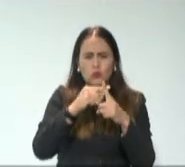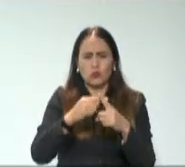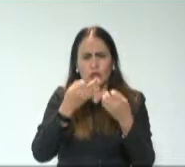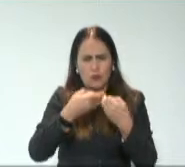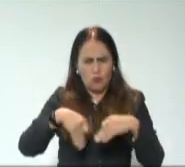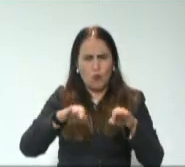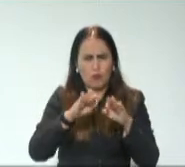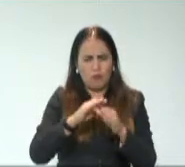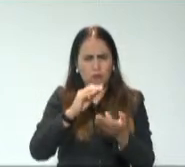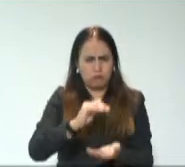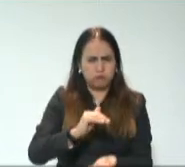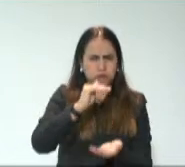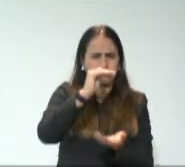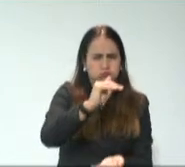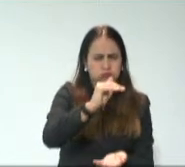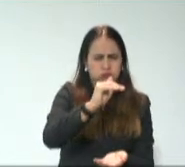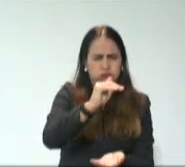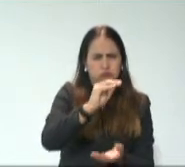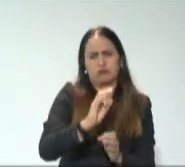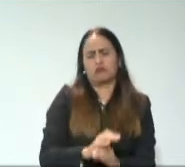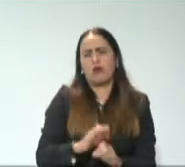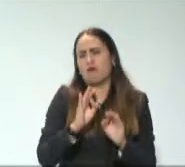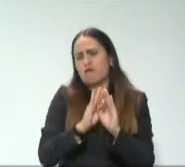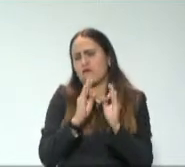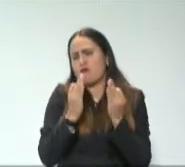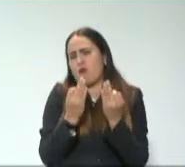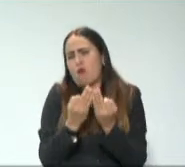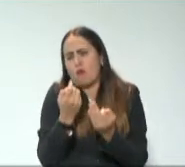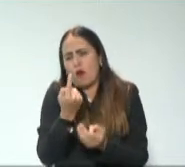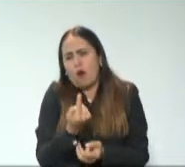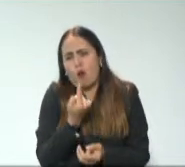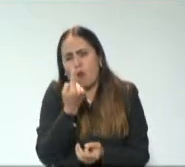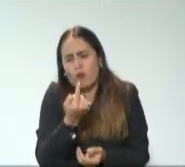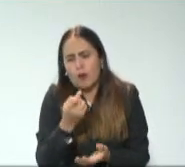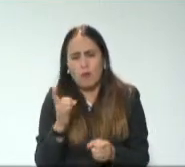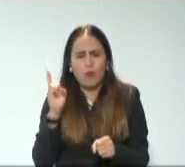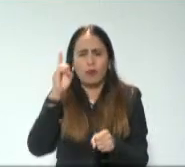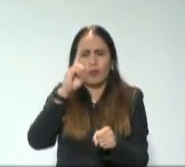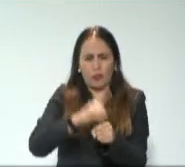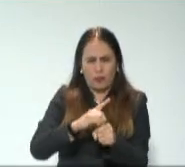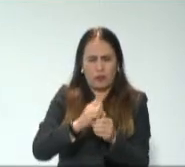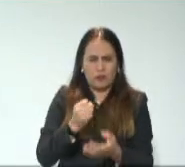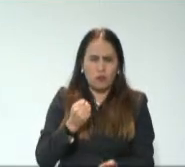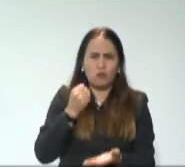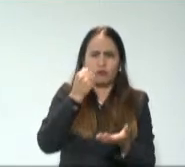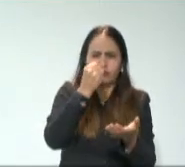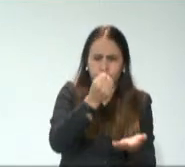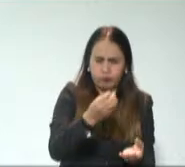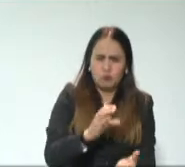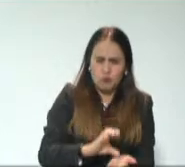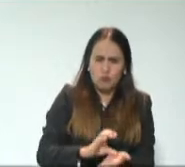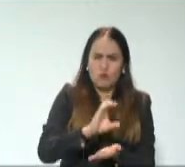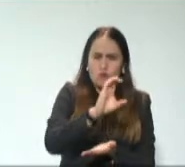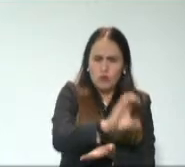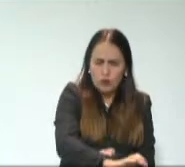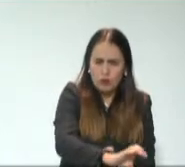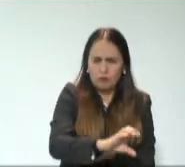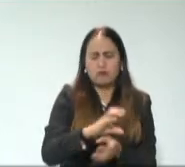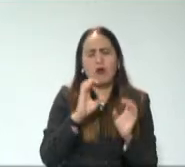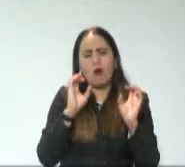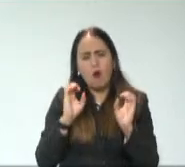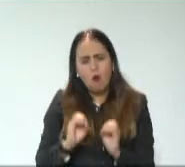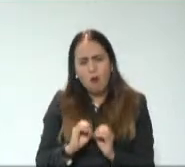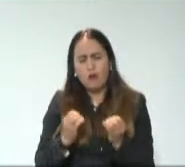bajo cierta modalidad puede ser por donación directa de ayuda humanitaria o puede